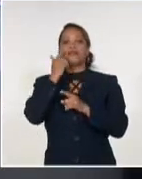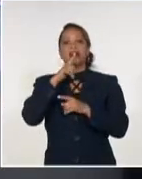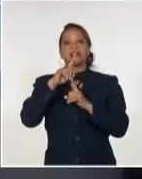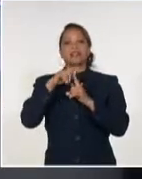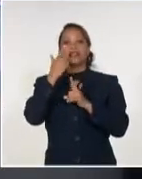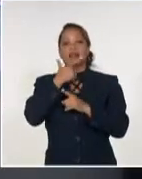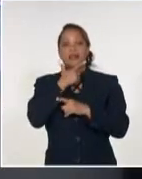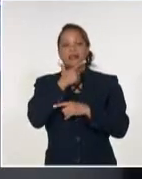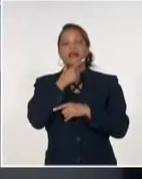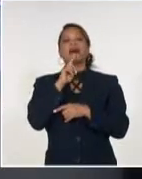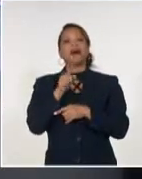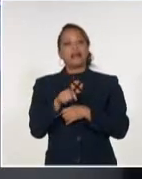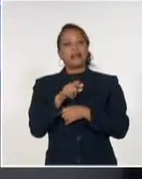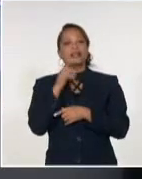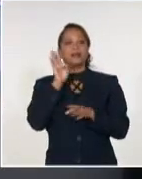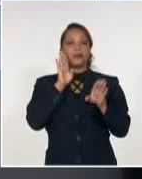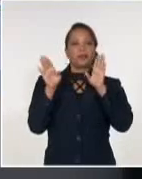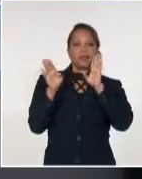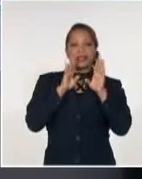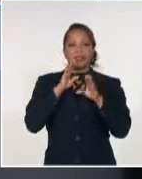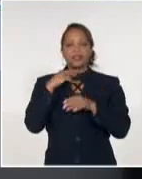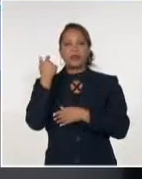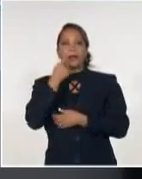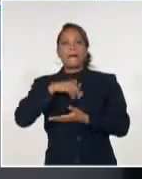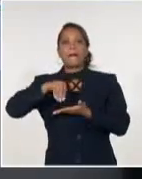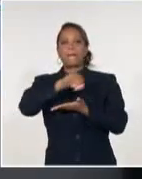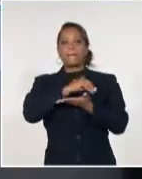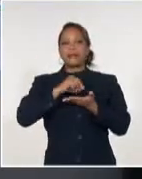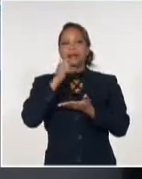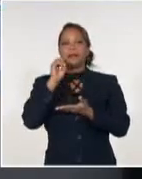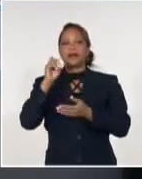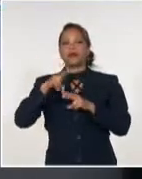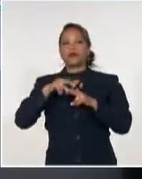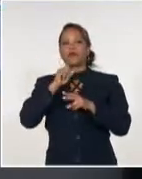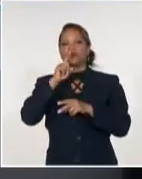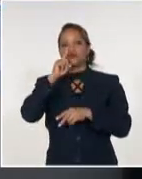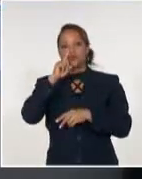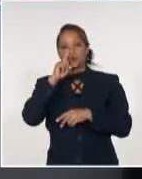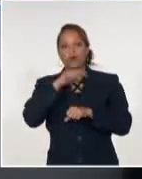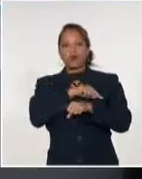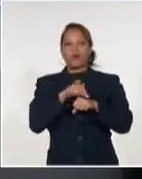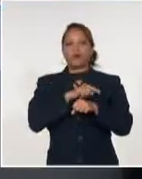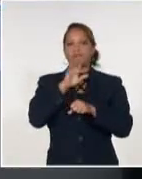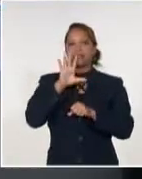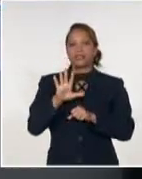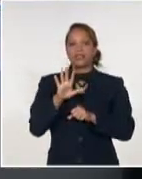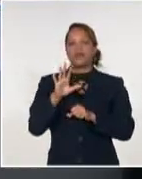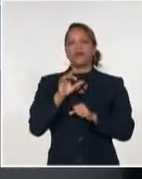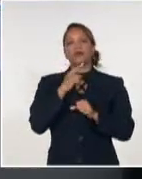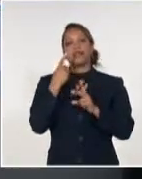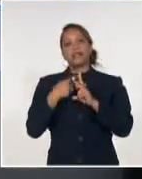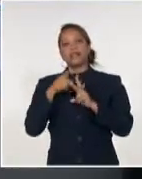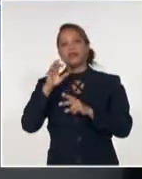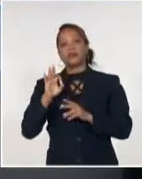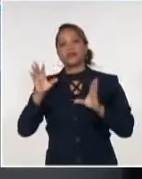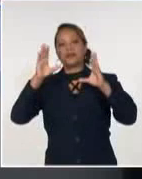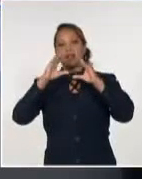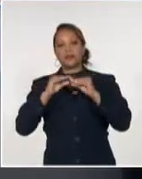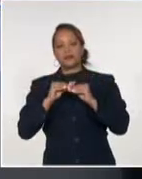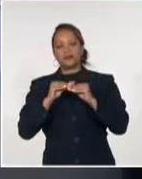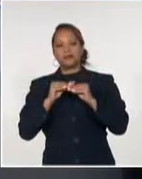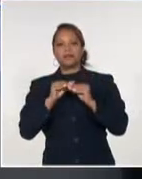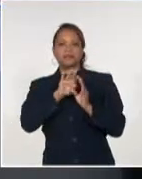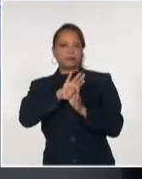Bravo, y además Miel Parochún de Humberto Solás, a las 5 y a las 8 de la noche. Rosy, además de todo este